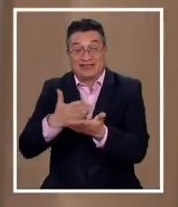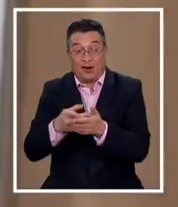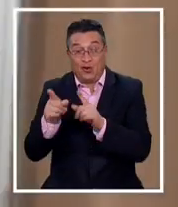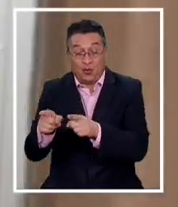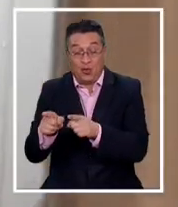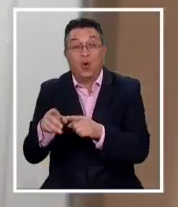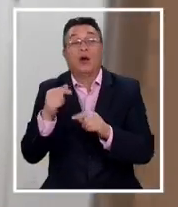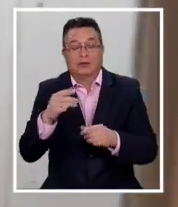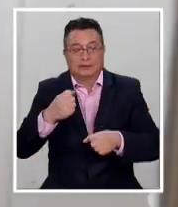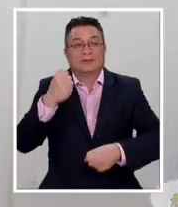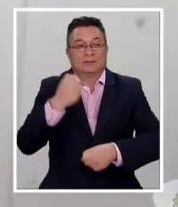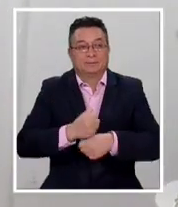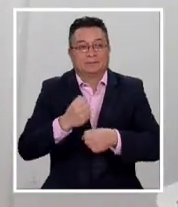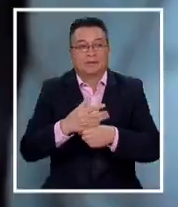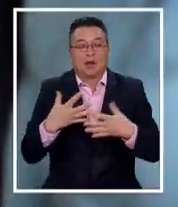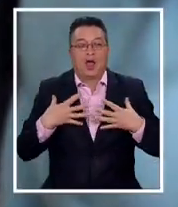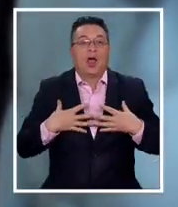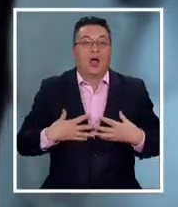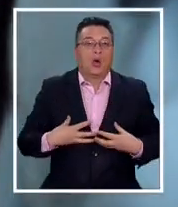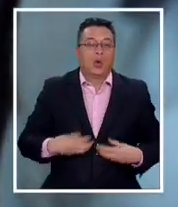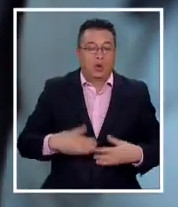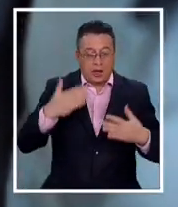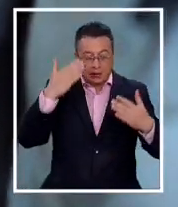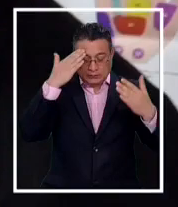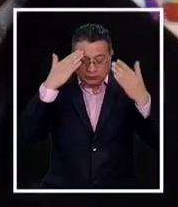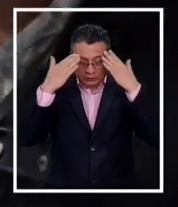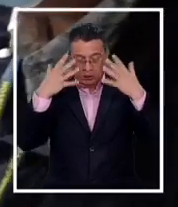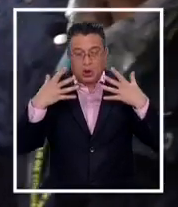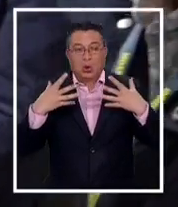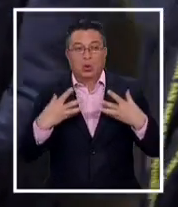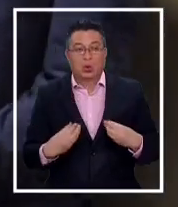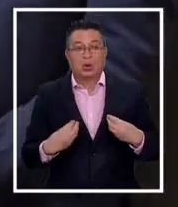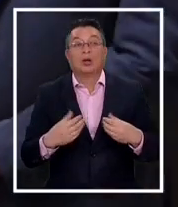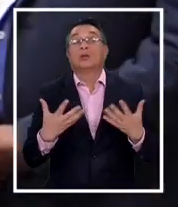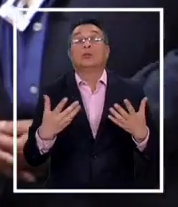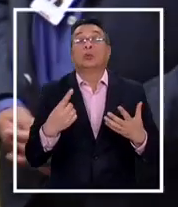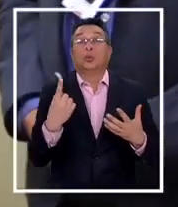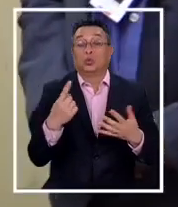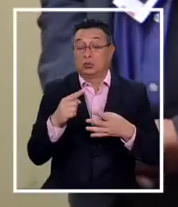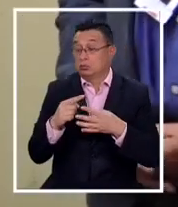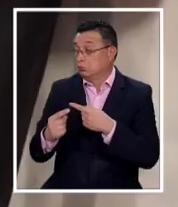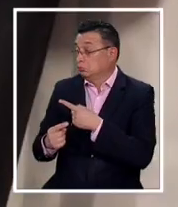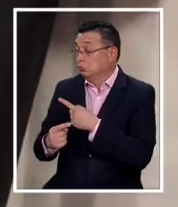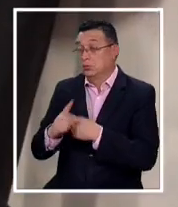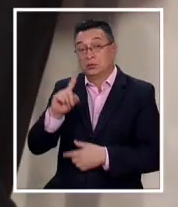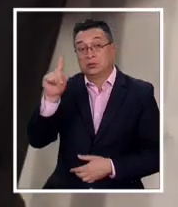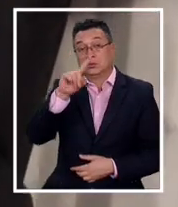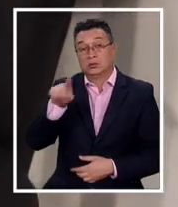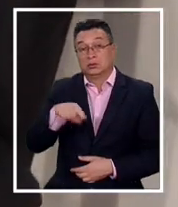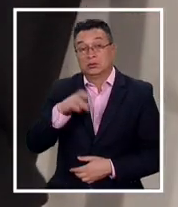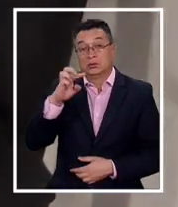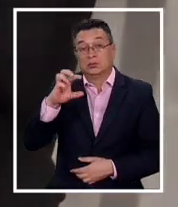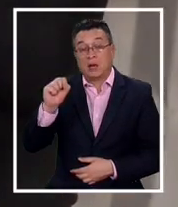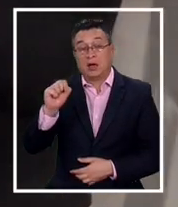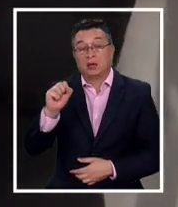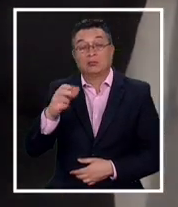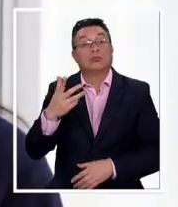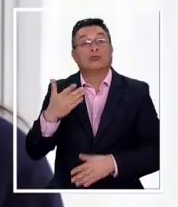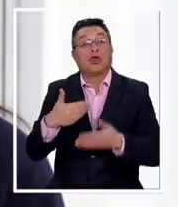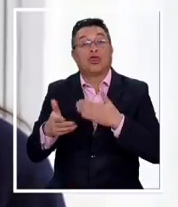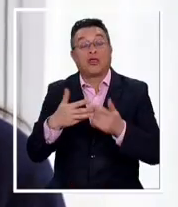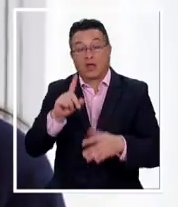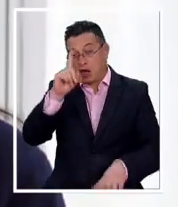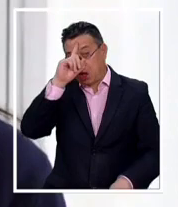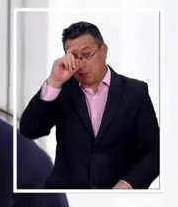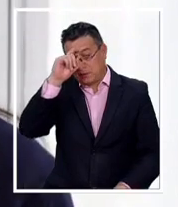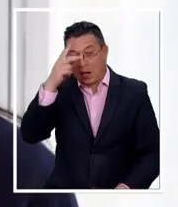generar instancias para alivianar la carga mental. Una de ellas, esta, un spa implementado en el Hospital de Coquimbo.